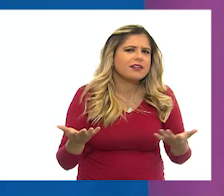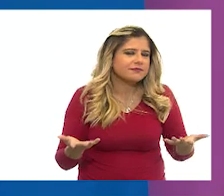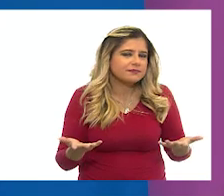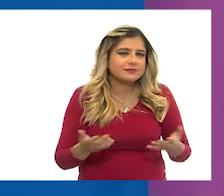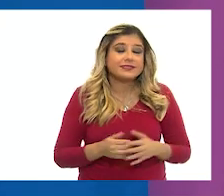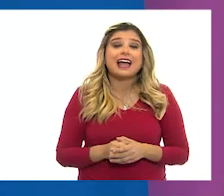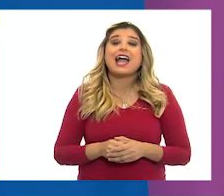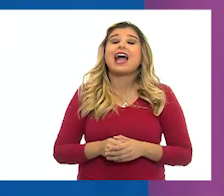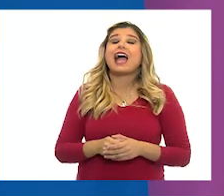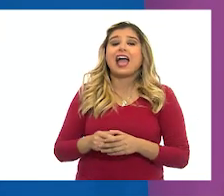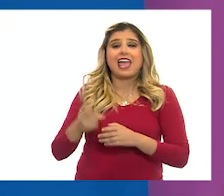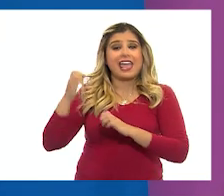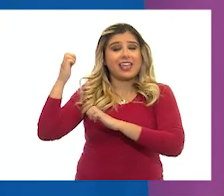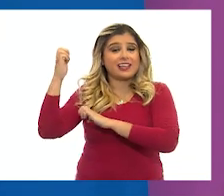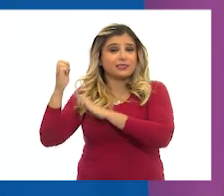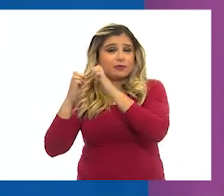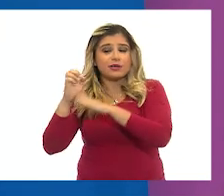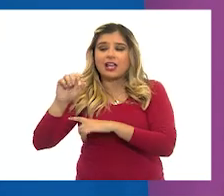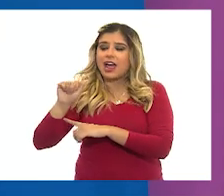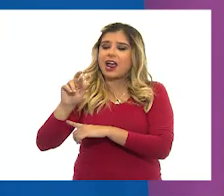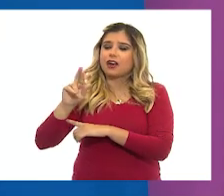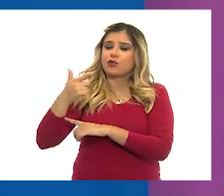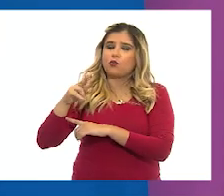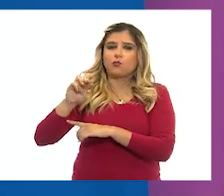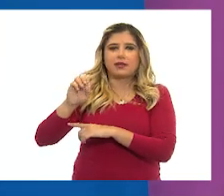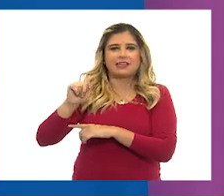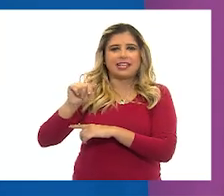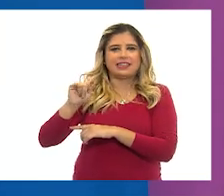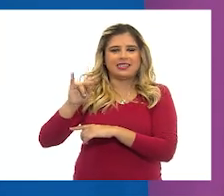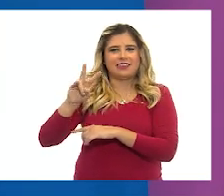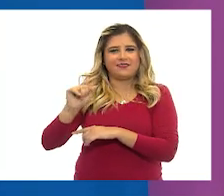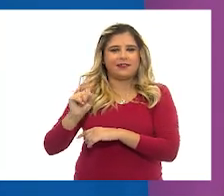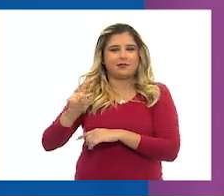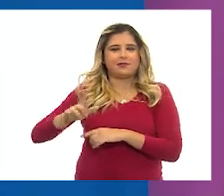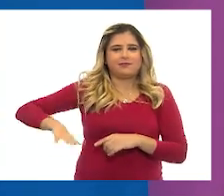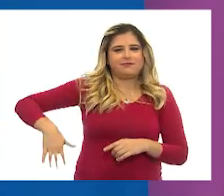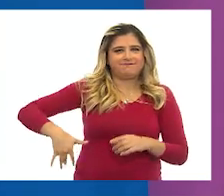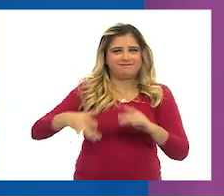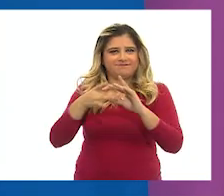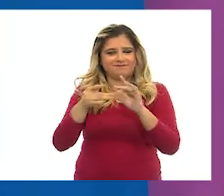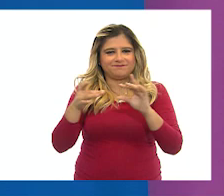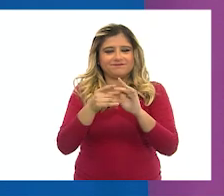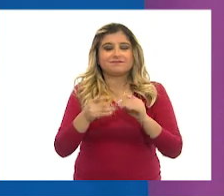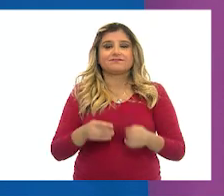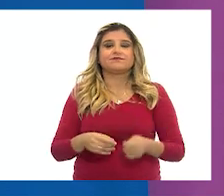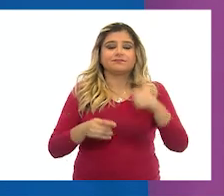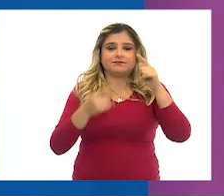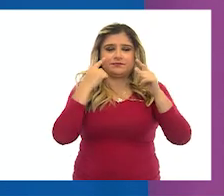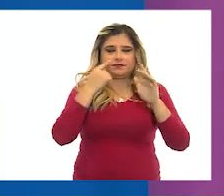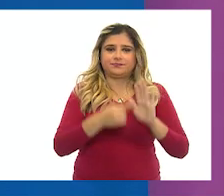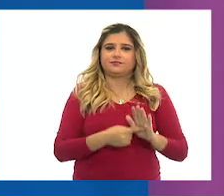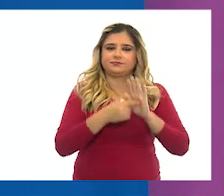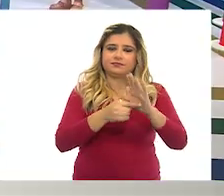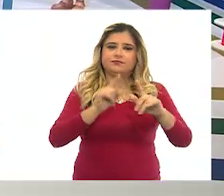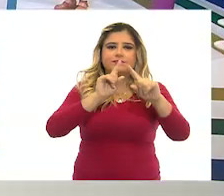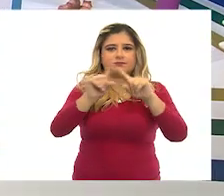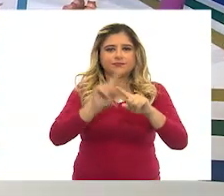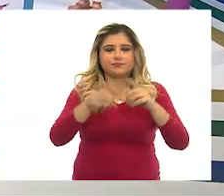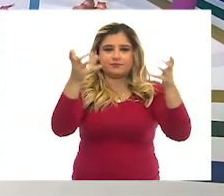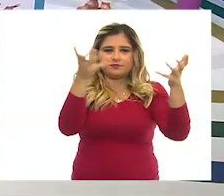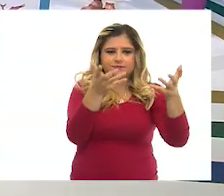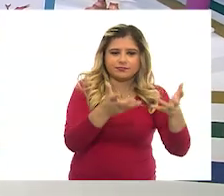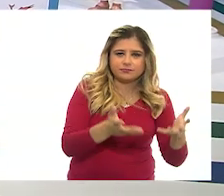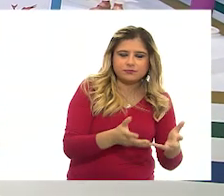Pues se trata de exposiciones argumentativas, como lo adelantaba hace rato, donde primero se presentan diversos hechos